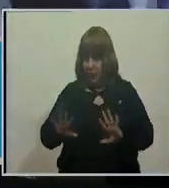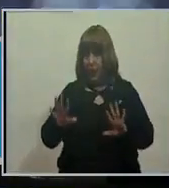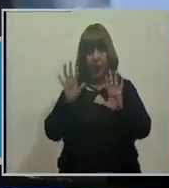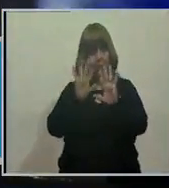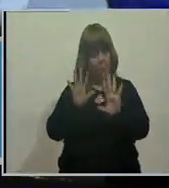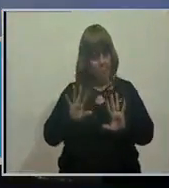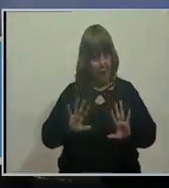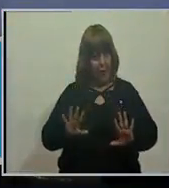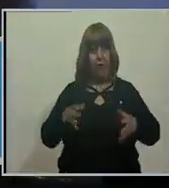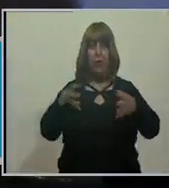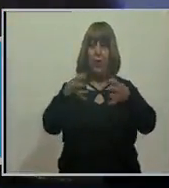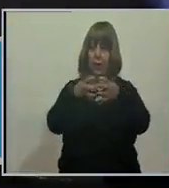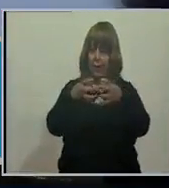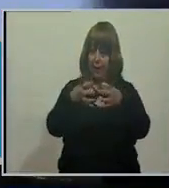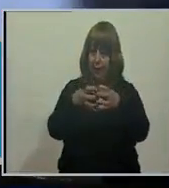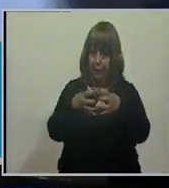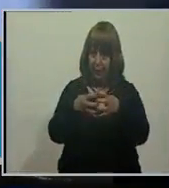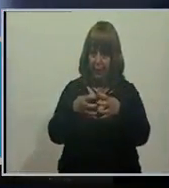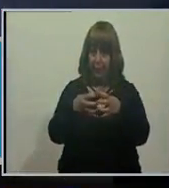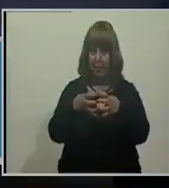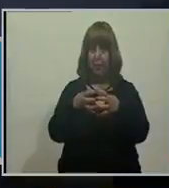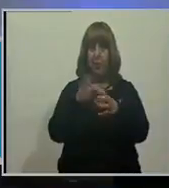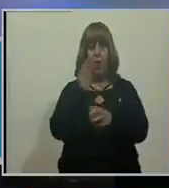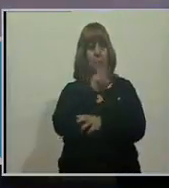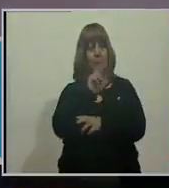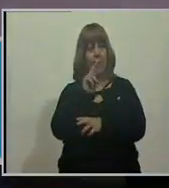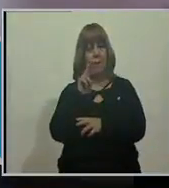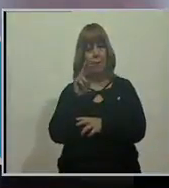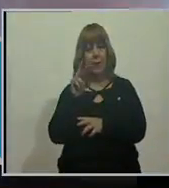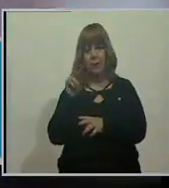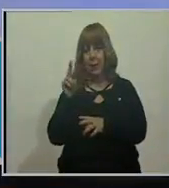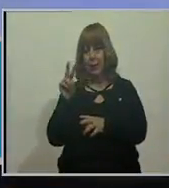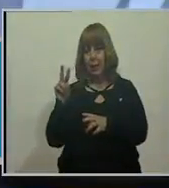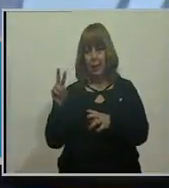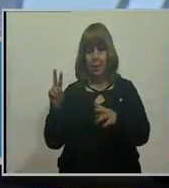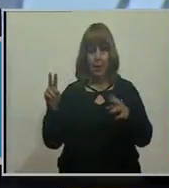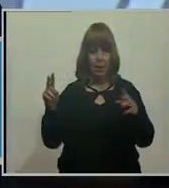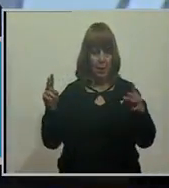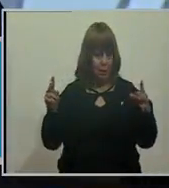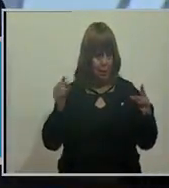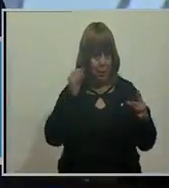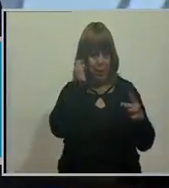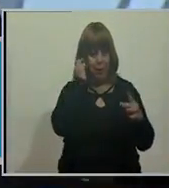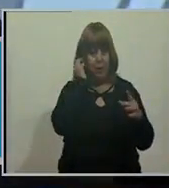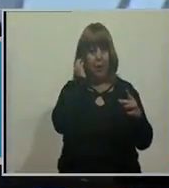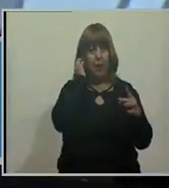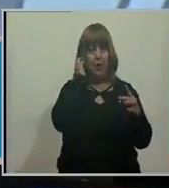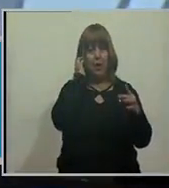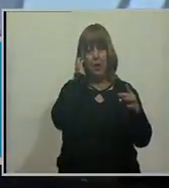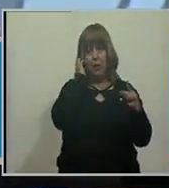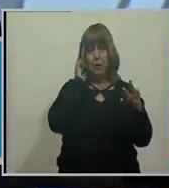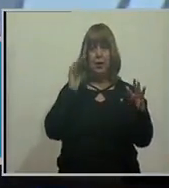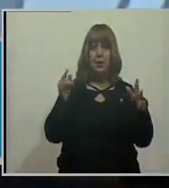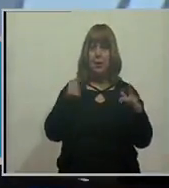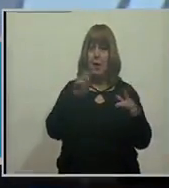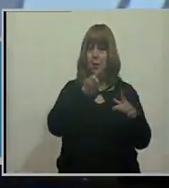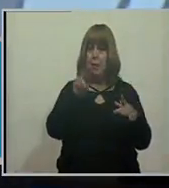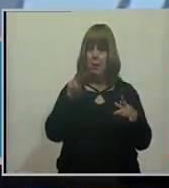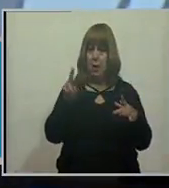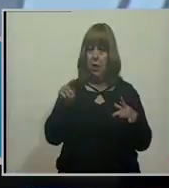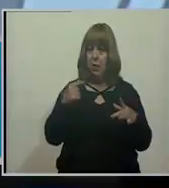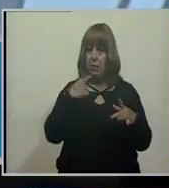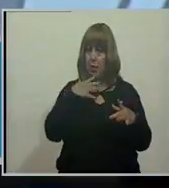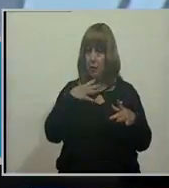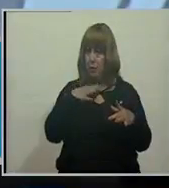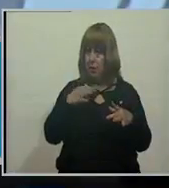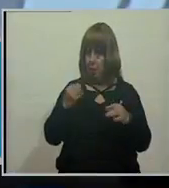equipo, en grupo, contemplar muchas miradas, uh-huh. Sentir muchos sentires de lo que pasa alrededor y bueno, pero ¿ha